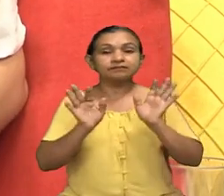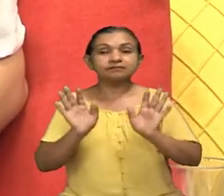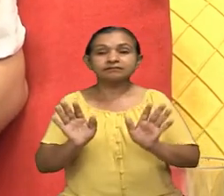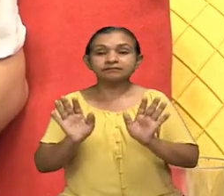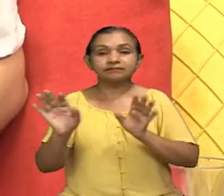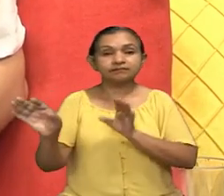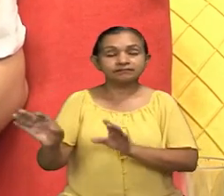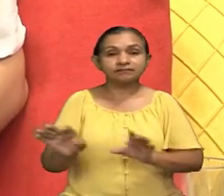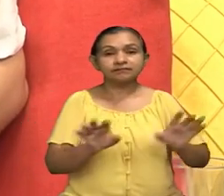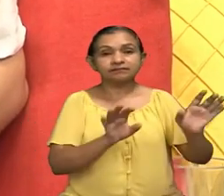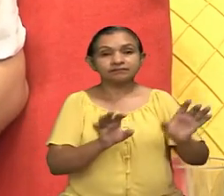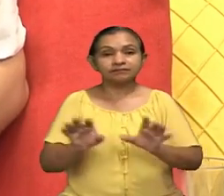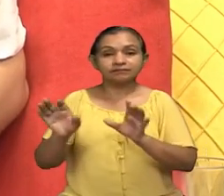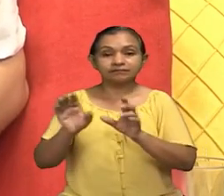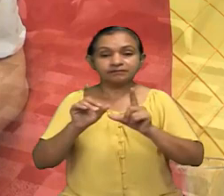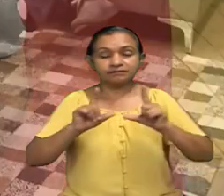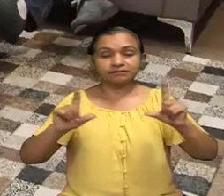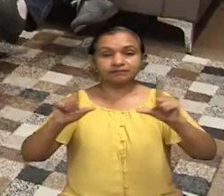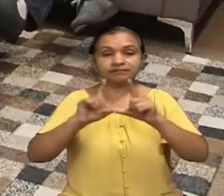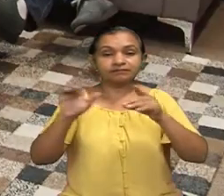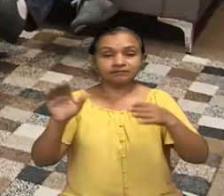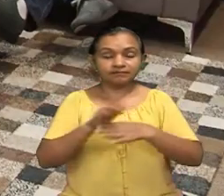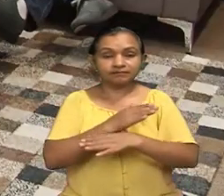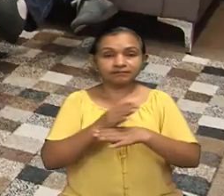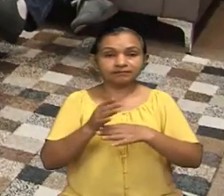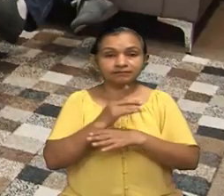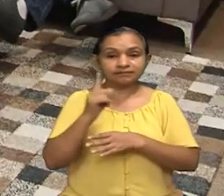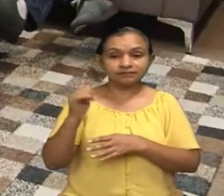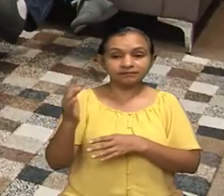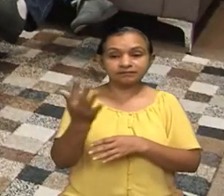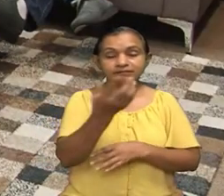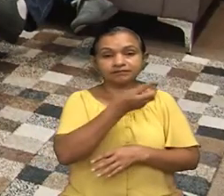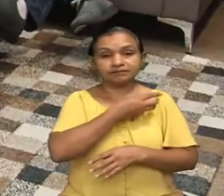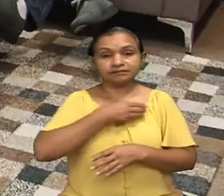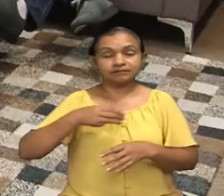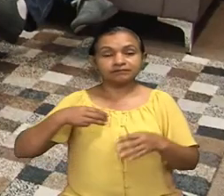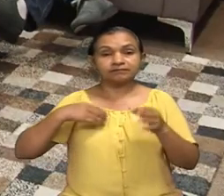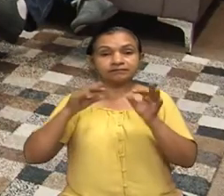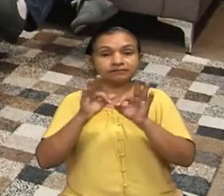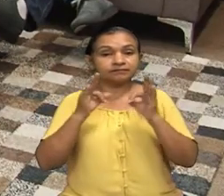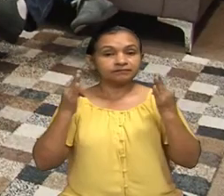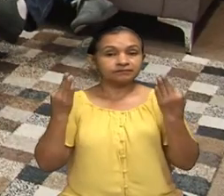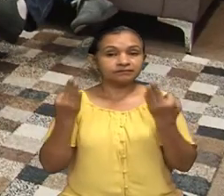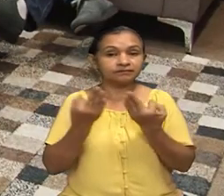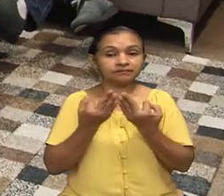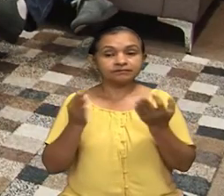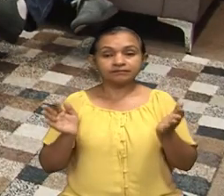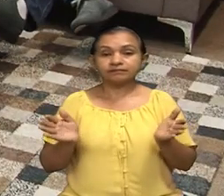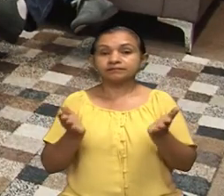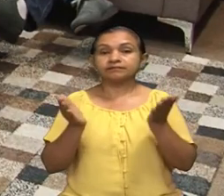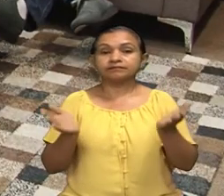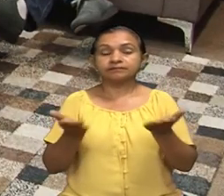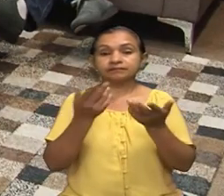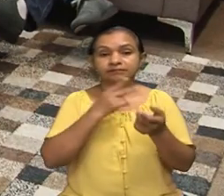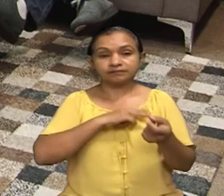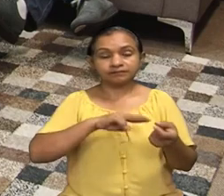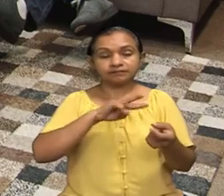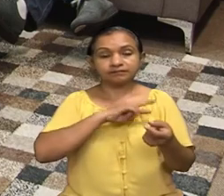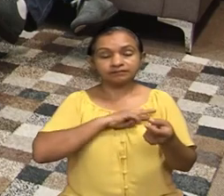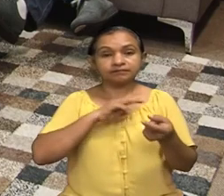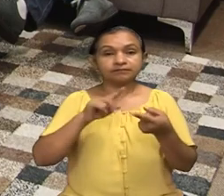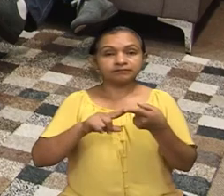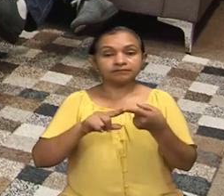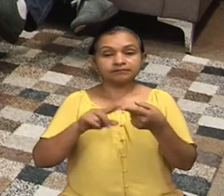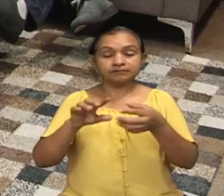en esas actividades en los territorios. Entonces nosotros desde el Ministerio de la Familia, con esa promoción de valores, con esa promoción